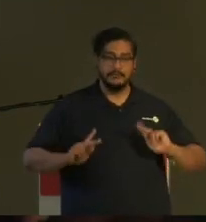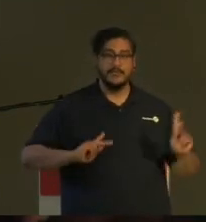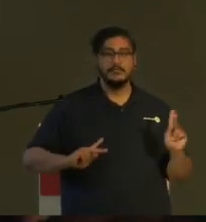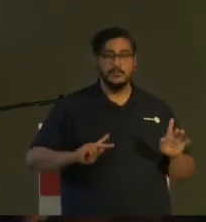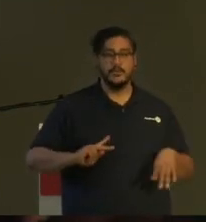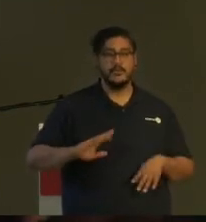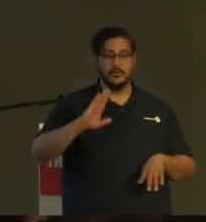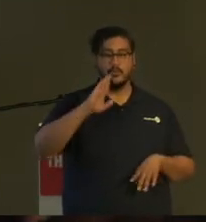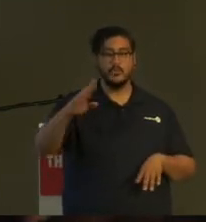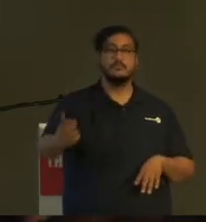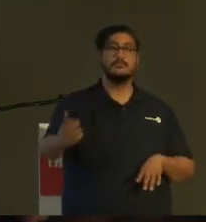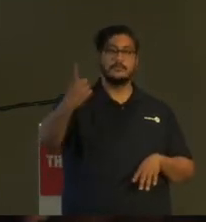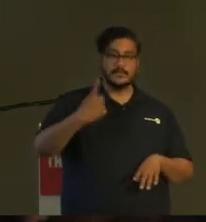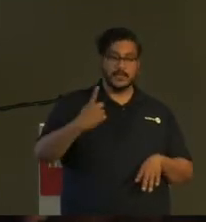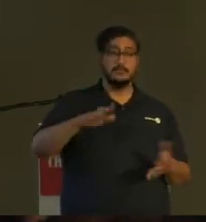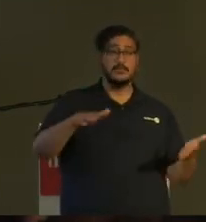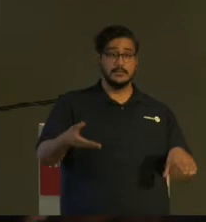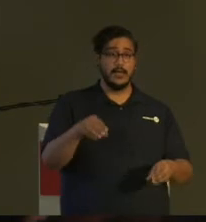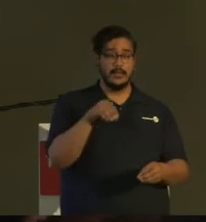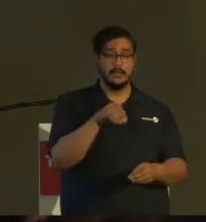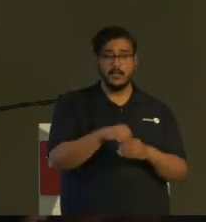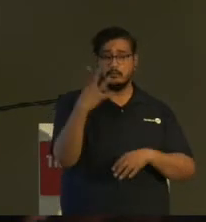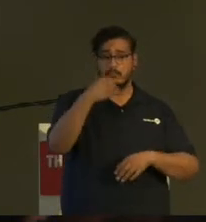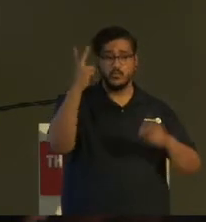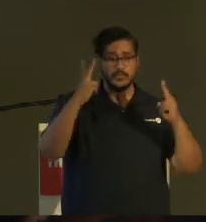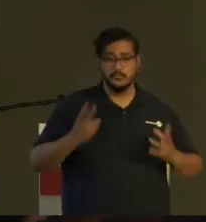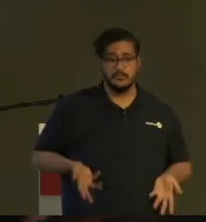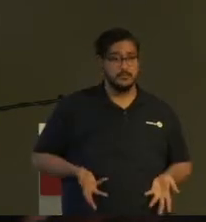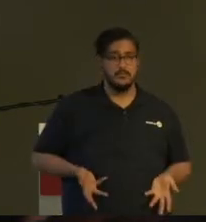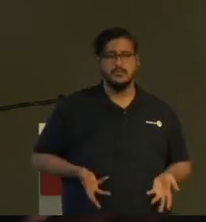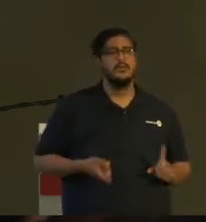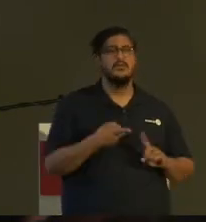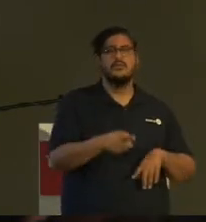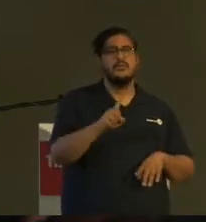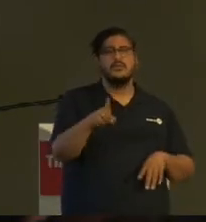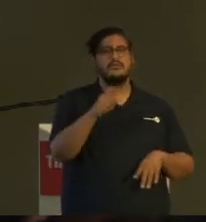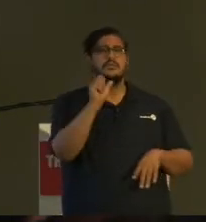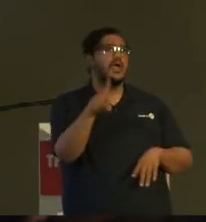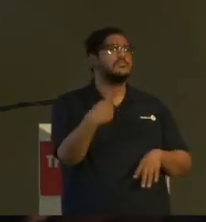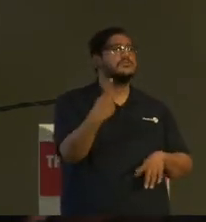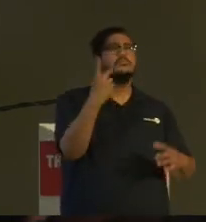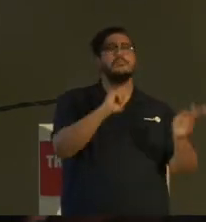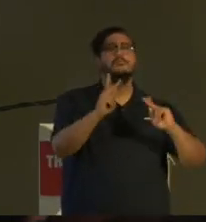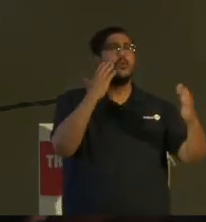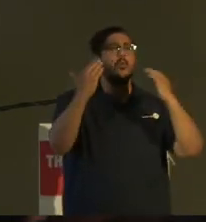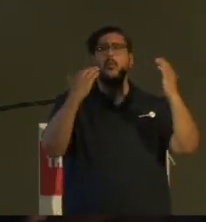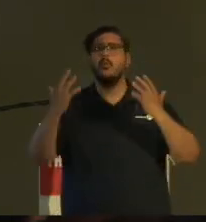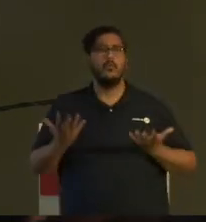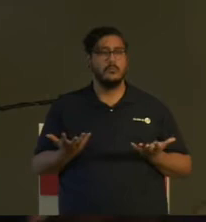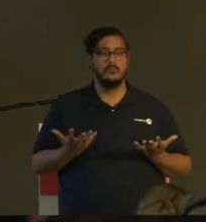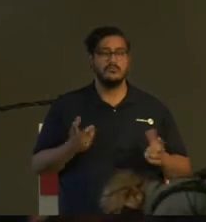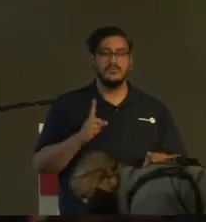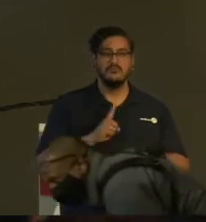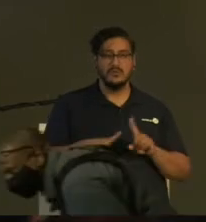morir al salón de belleza. Ya no son solamente conocidos en cuyos cuerpos el mal está avanzado, sino que